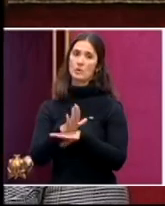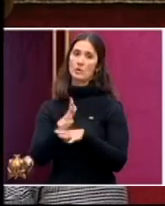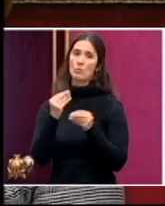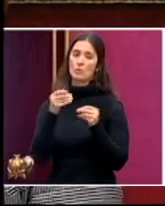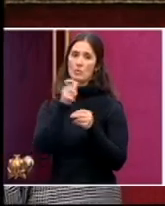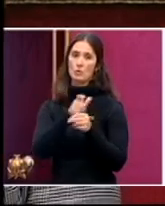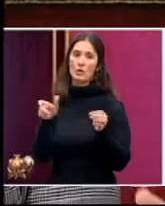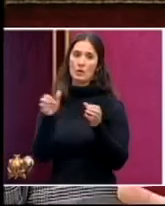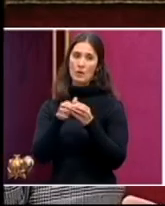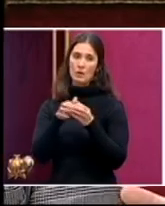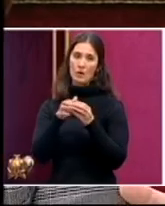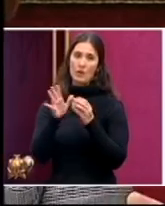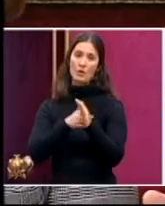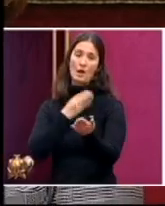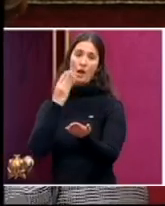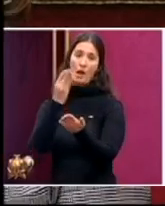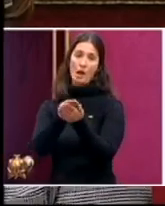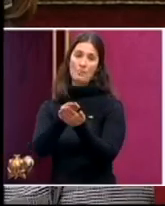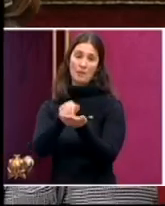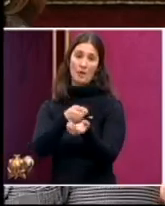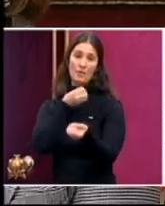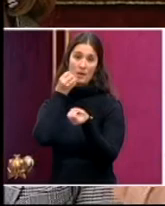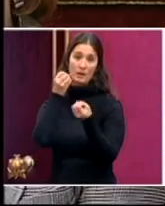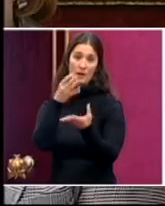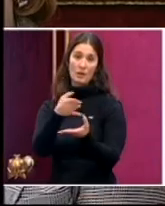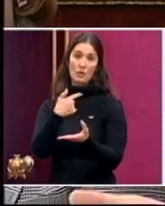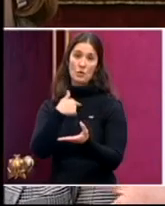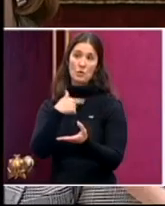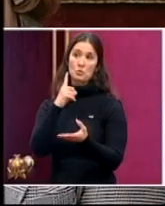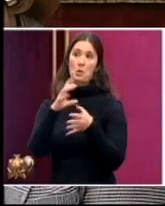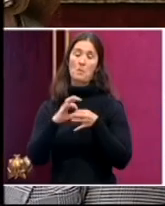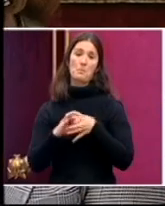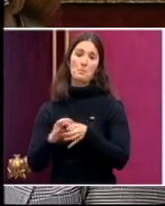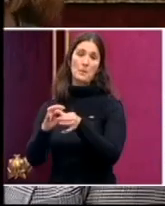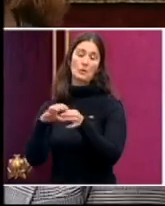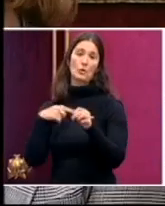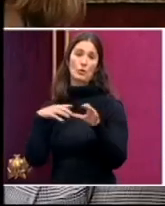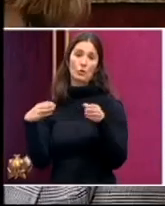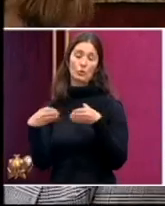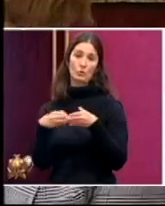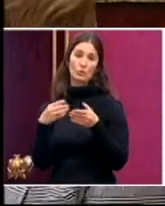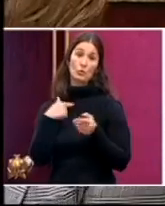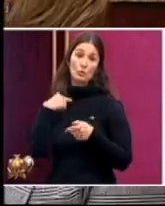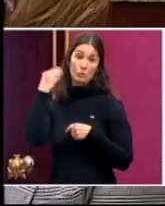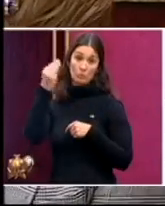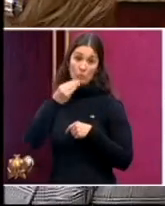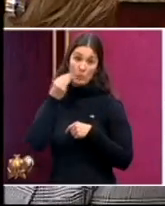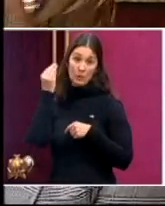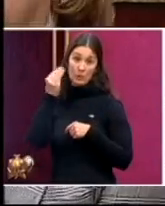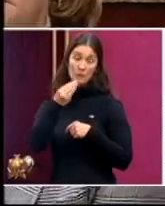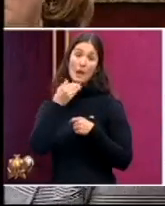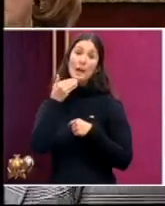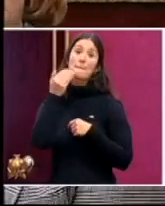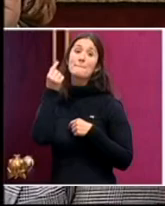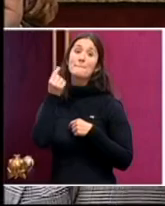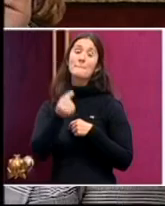y granadinas que han sido quienes han presentado estas declaraciones. Nosotros hemos sido vehículos de estos colectivos y yo creo que al